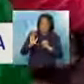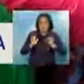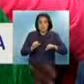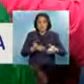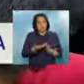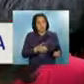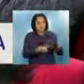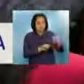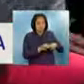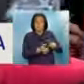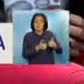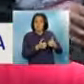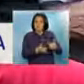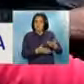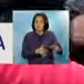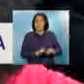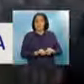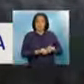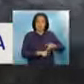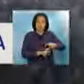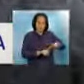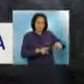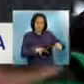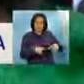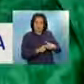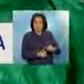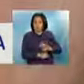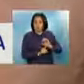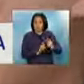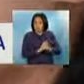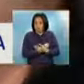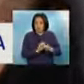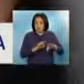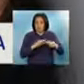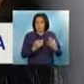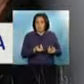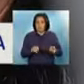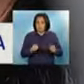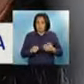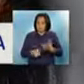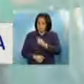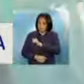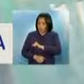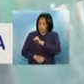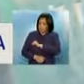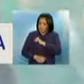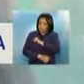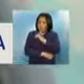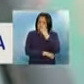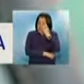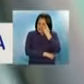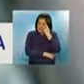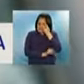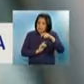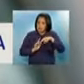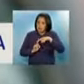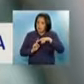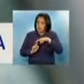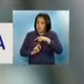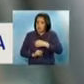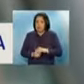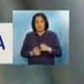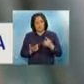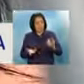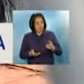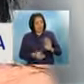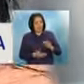reincorporarse satisfactoriamente a su medio familiar y social, al haber adquirido actitudes reflexivas, positivas, con